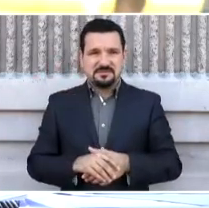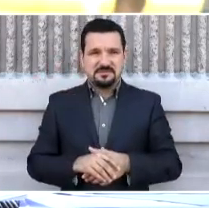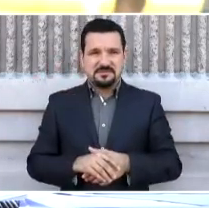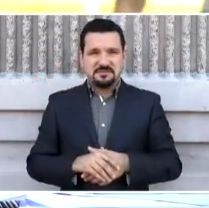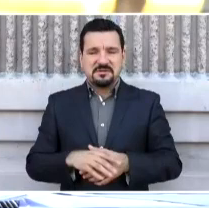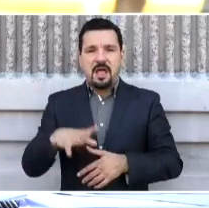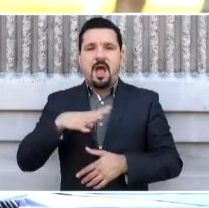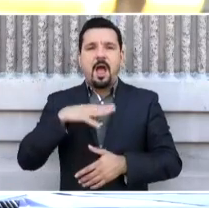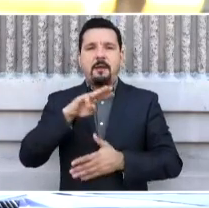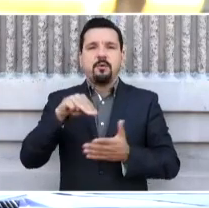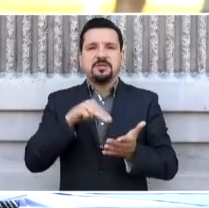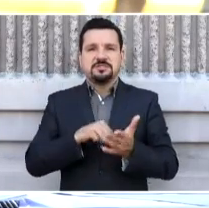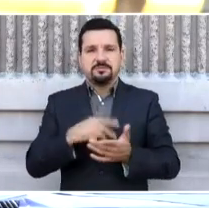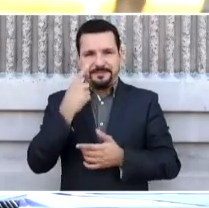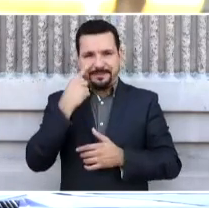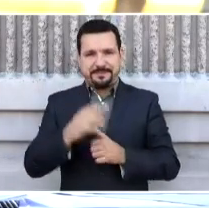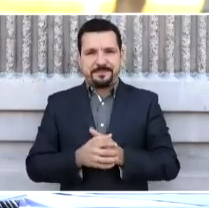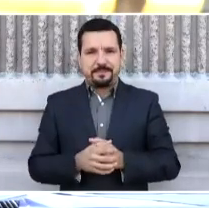Tenemos...